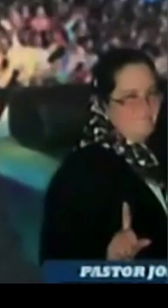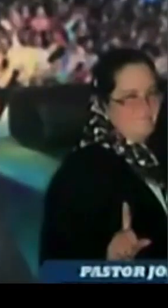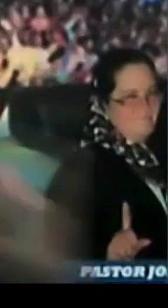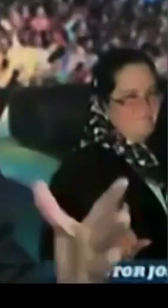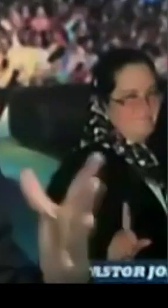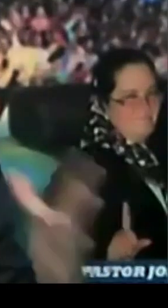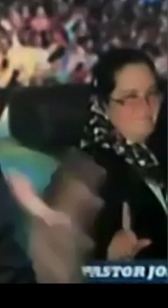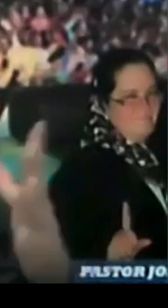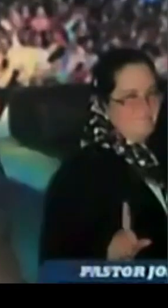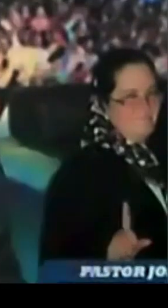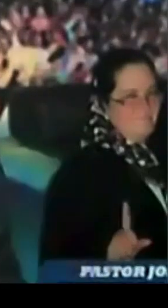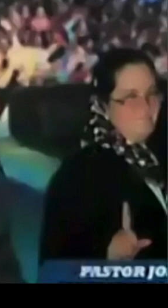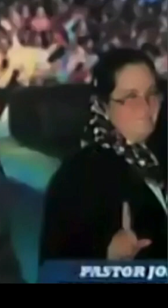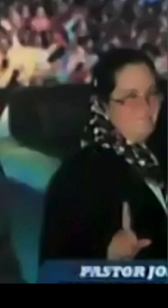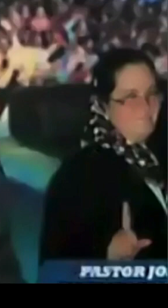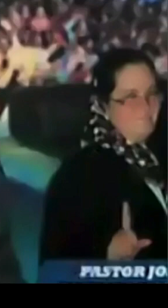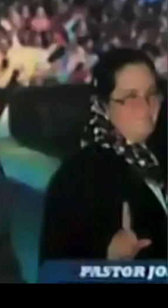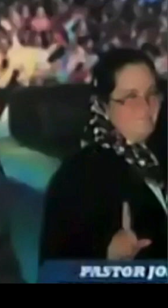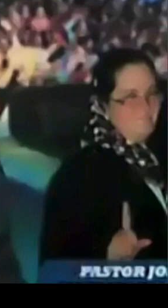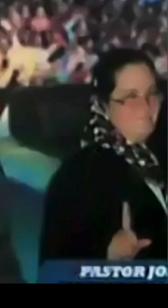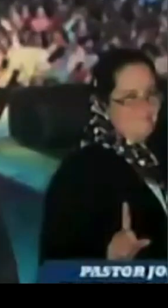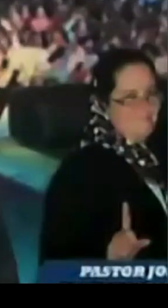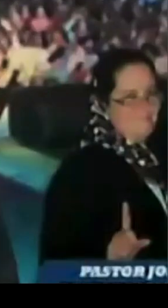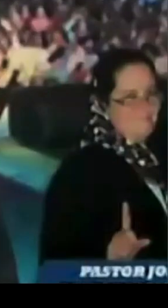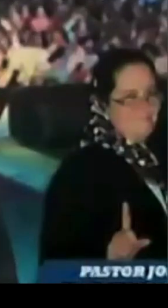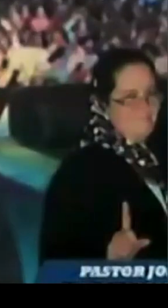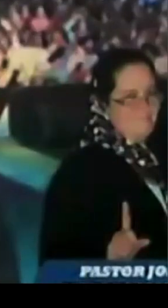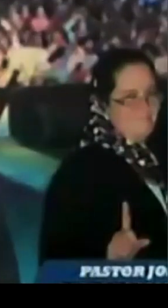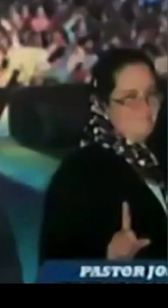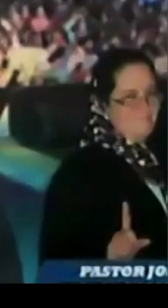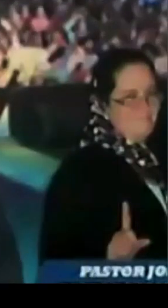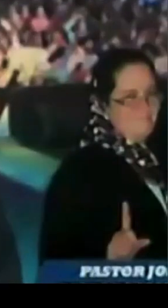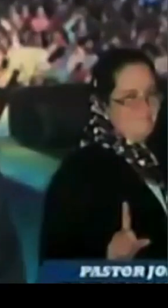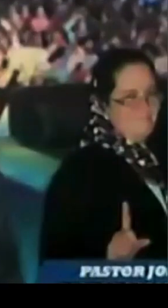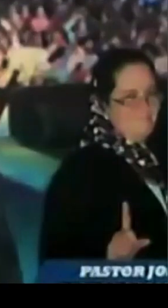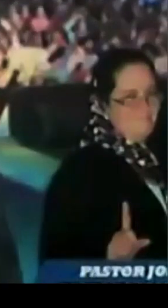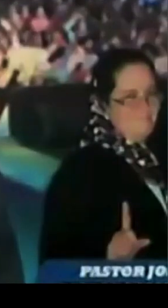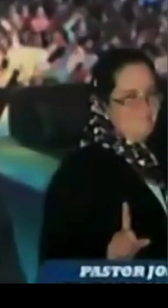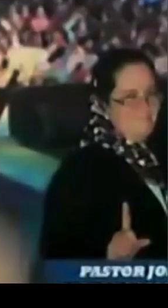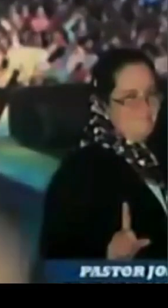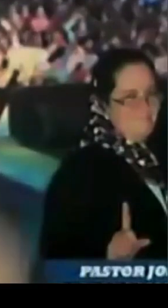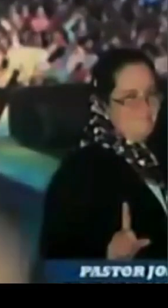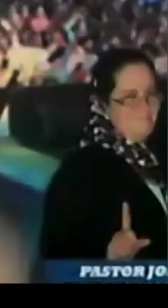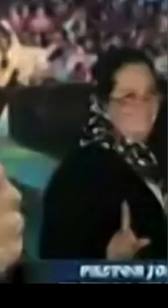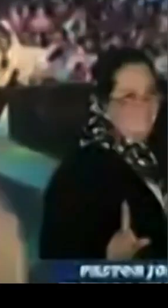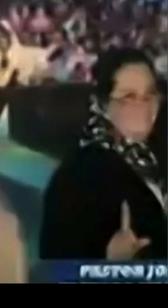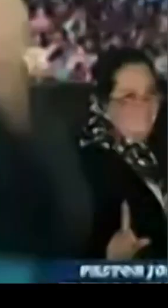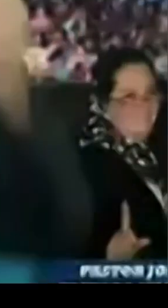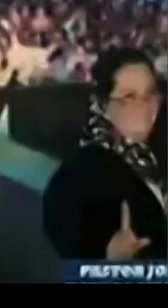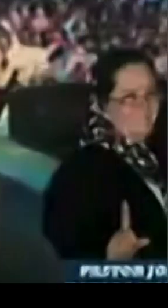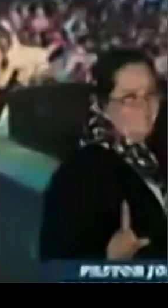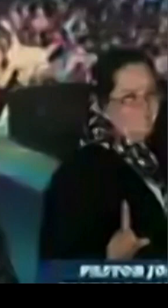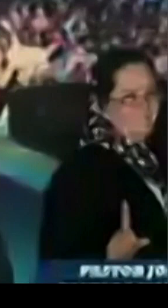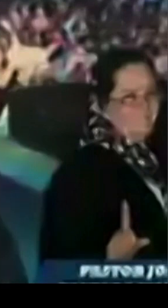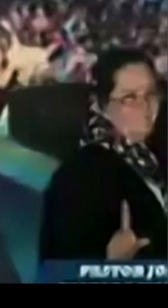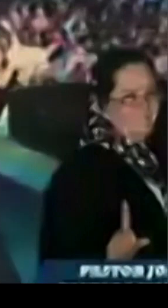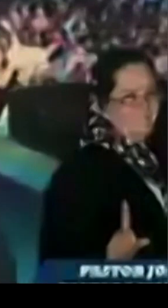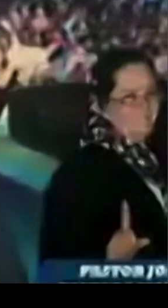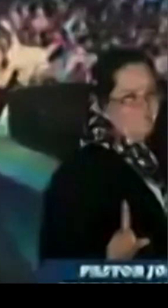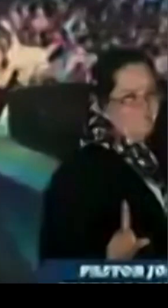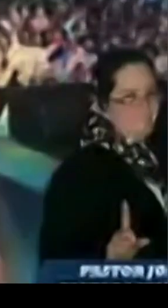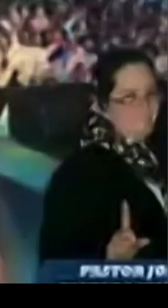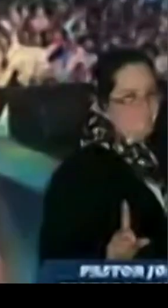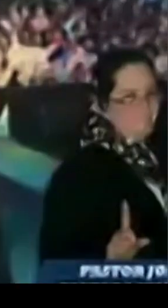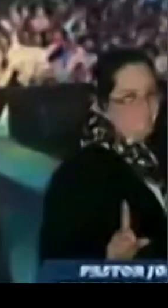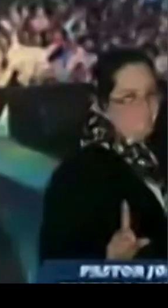los que tenían espíritus inmundos dice la palabra de Dios los Espíritus inmundos salían de ellos porque Felipe no llegó a aquella región a